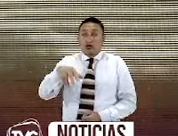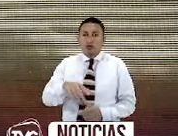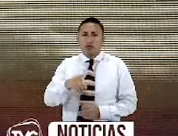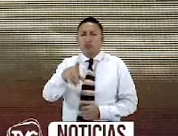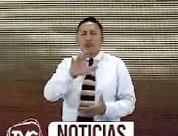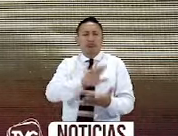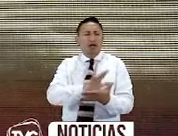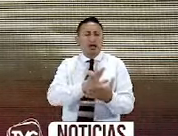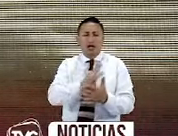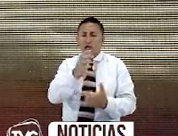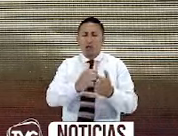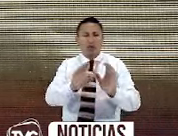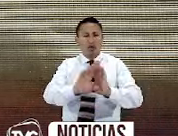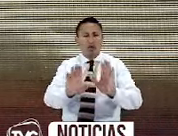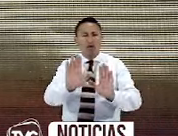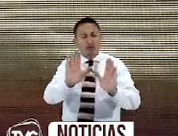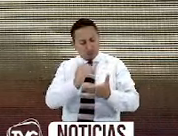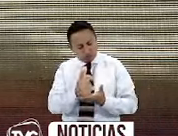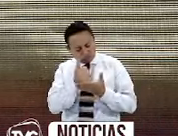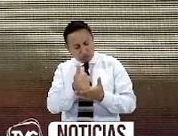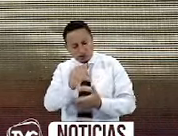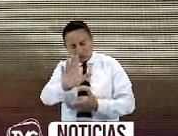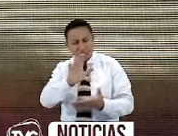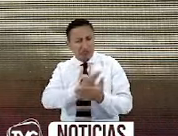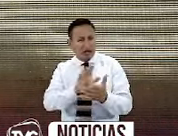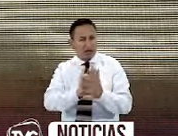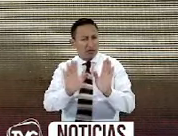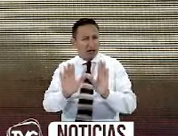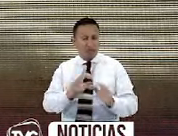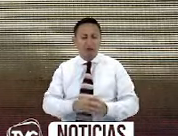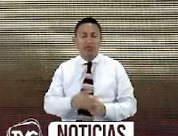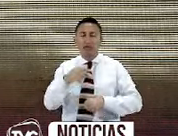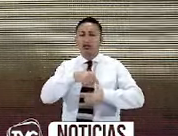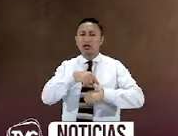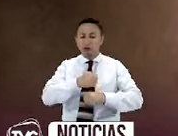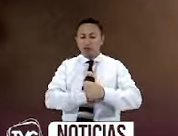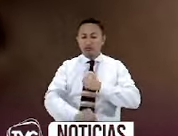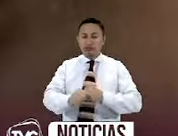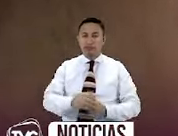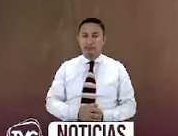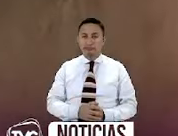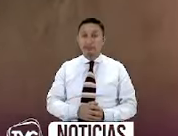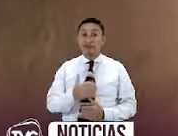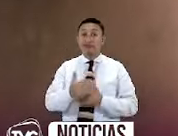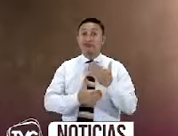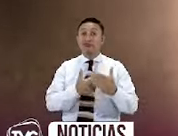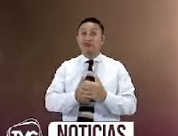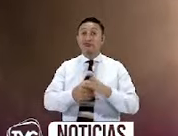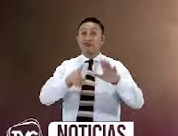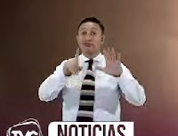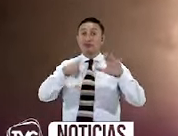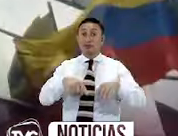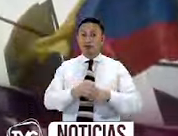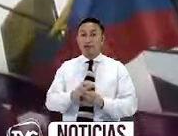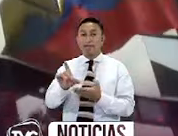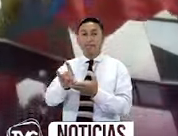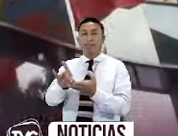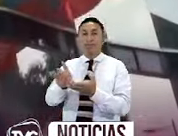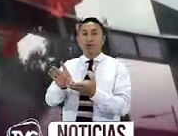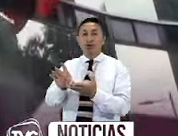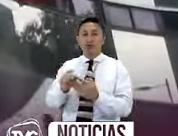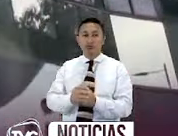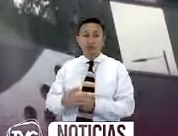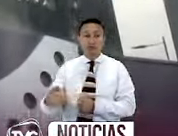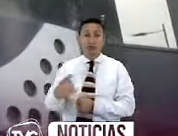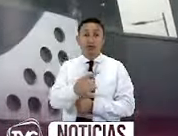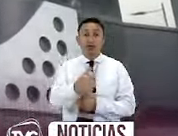ya íbamos a ver cómo hacer, cómo coordinar los tiempos cuando nazca el bebé. 6 meses después, la despidieron y acudió al Ministerio del